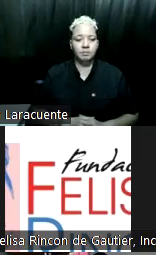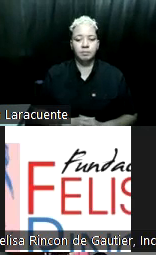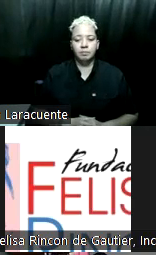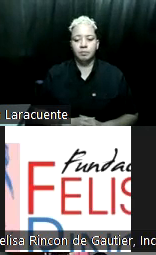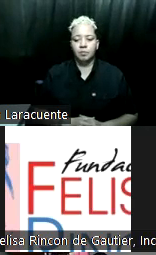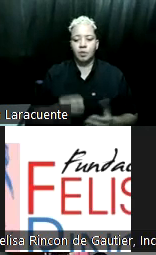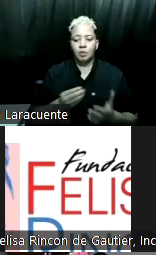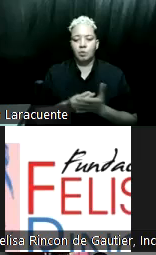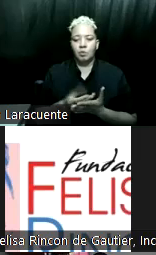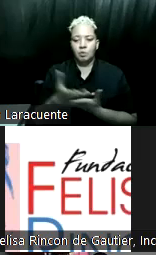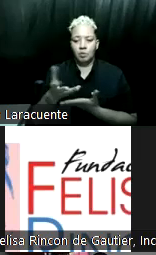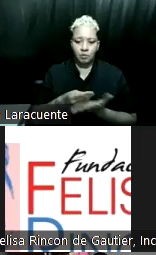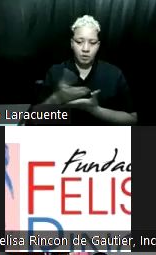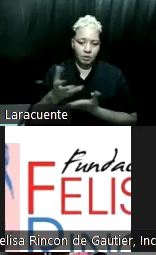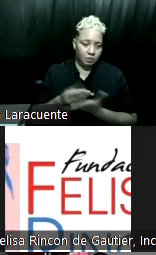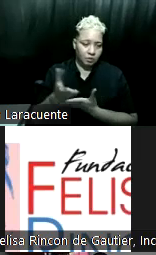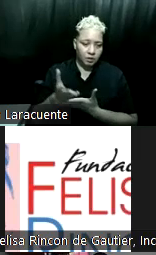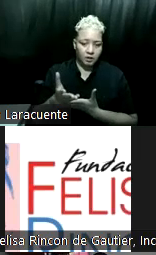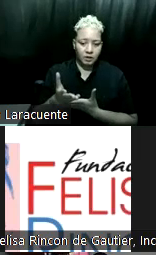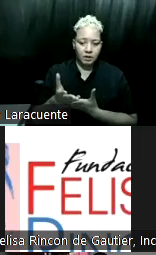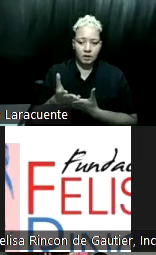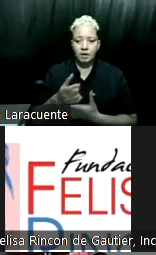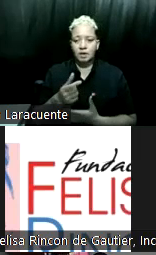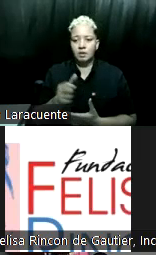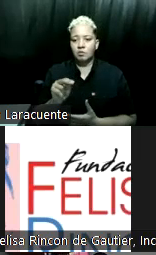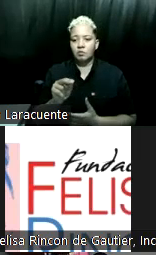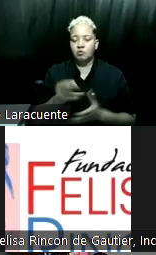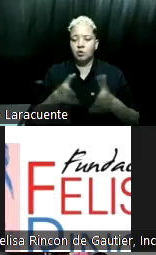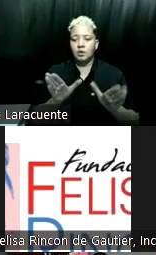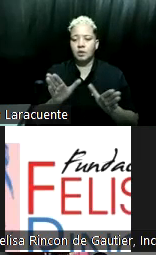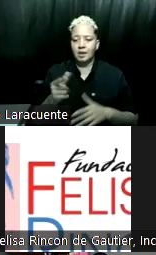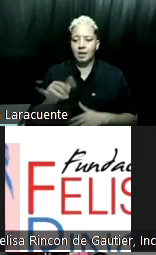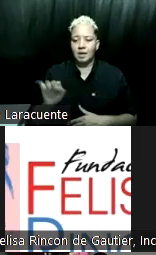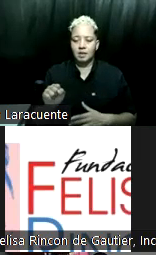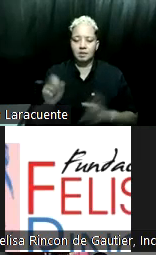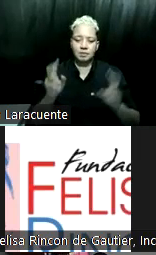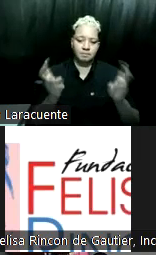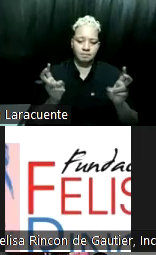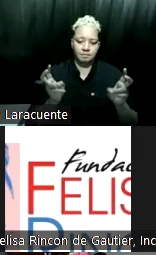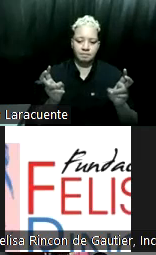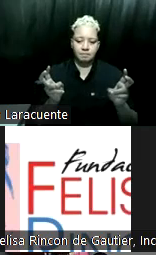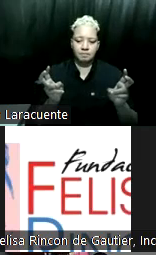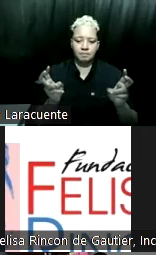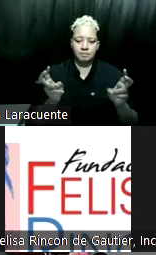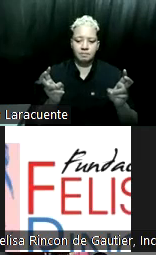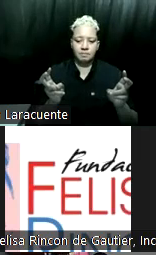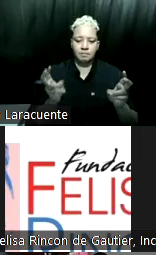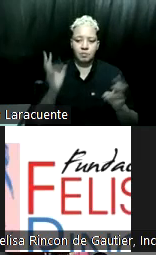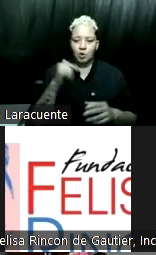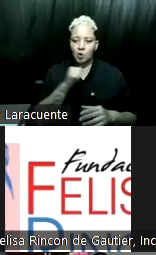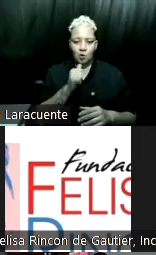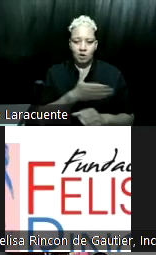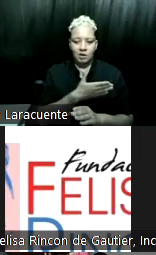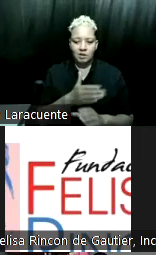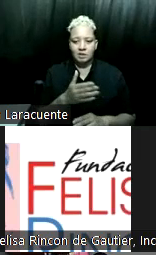comprar, comprar y comprar, y General Gases con su estribillo, y cito porque no se lo voy a cantar: